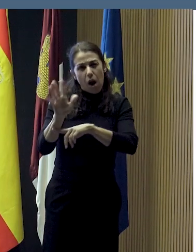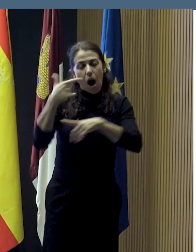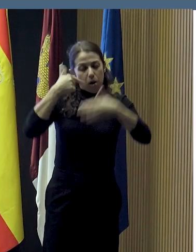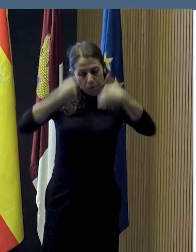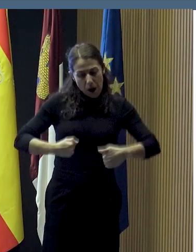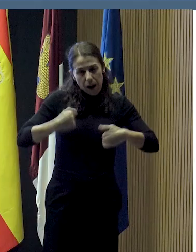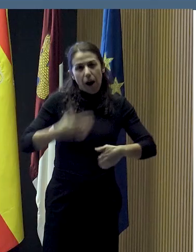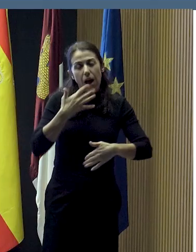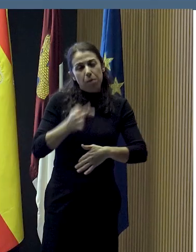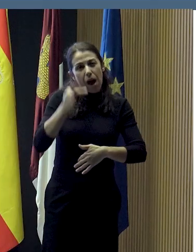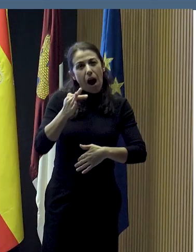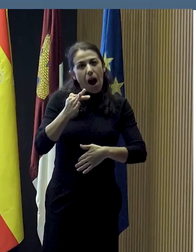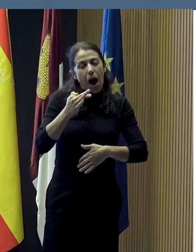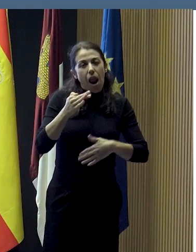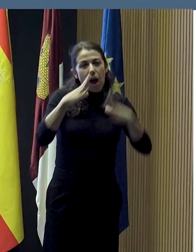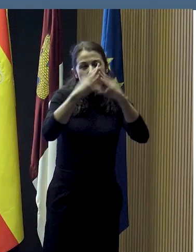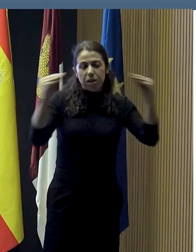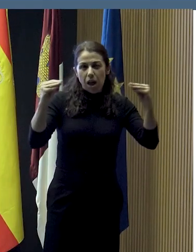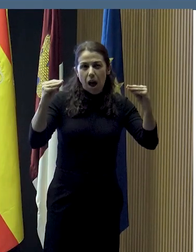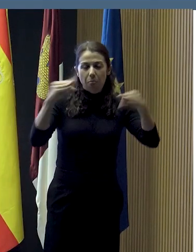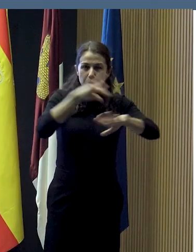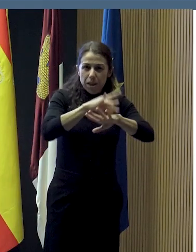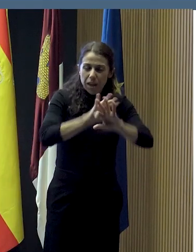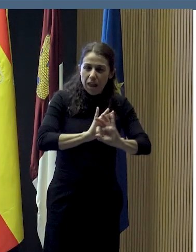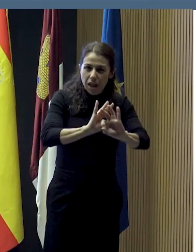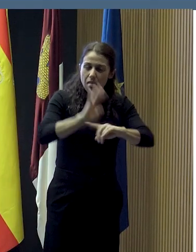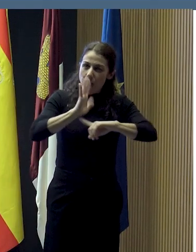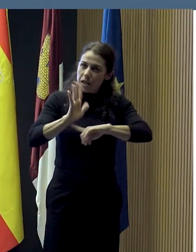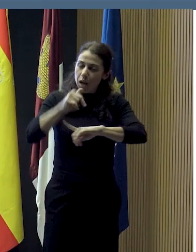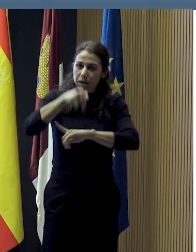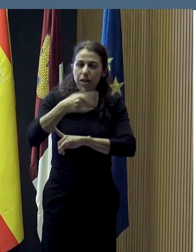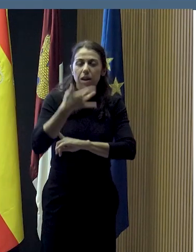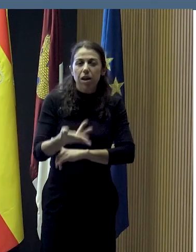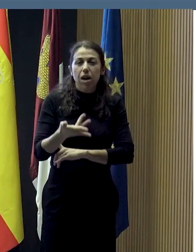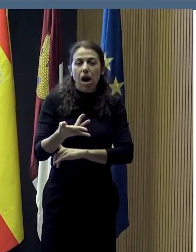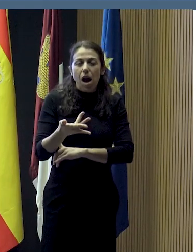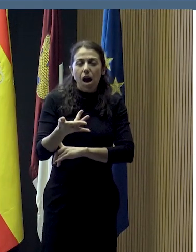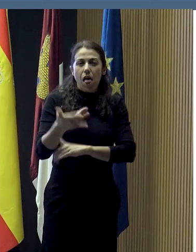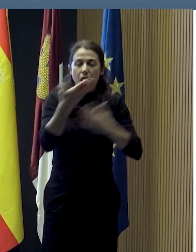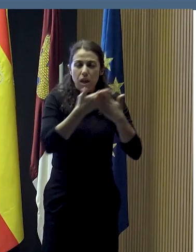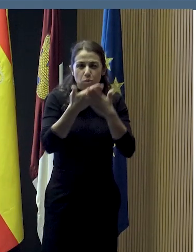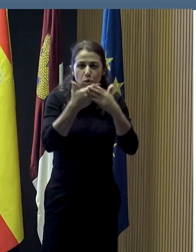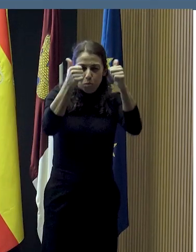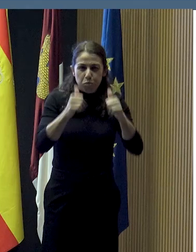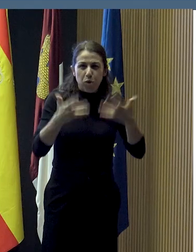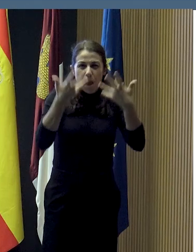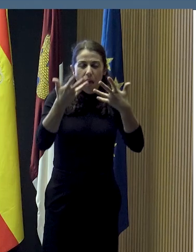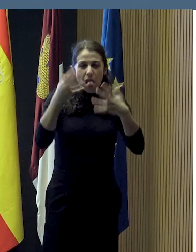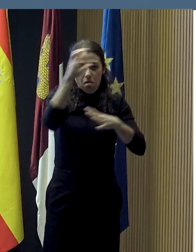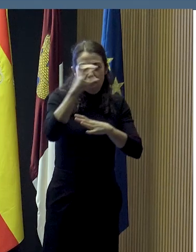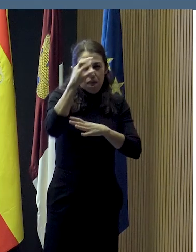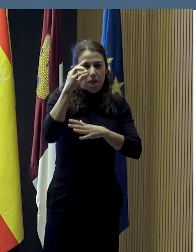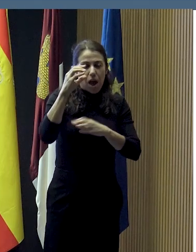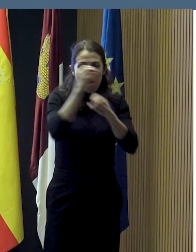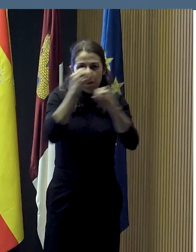Neuroanatomía Humana en la Facultad de Medicina de la Universidad de Castilla-La Mancha, licenciada en Ciencias Biológicas y